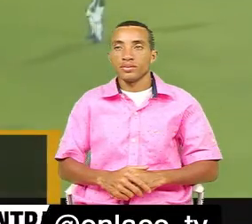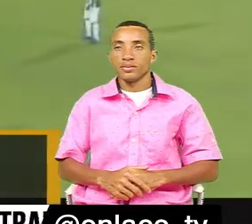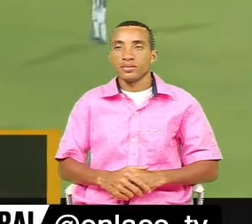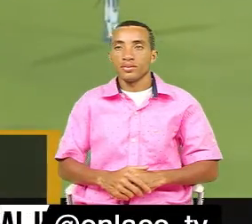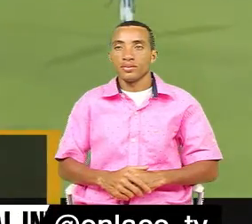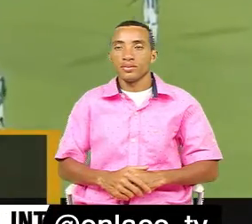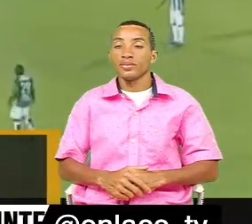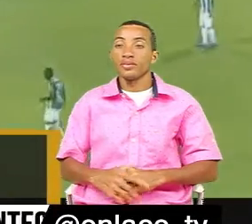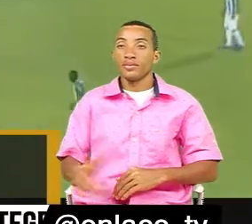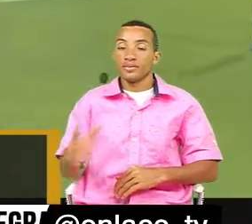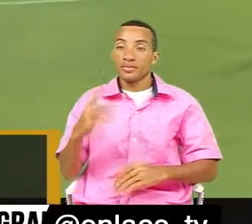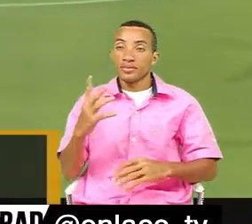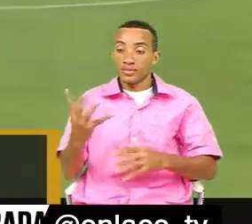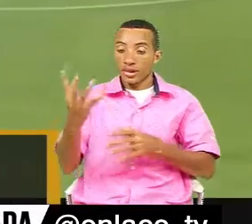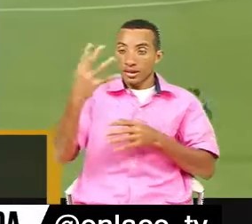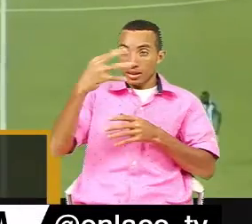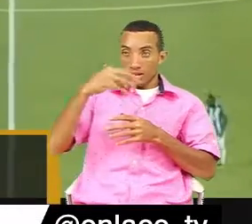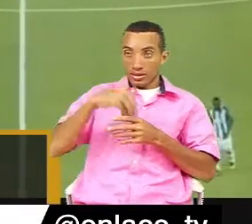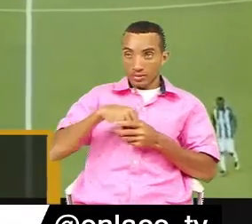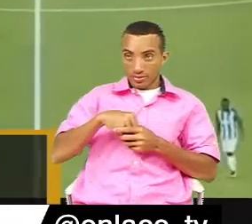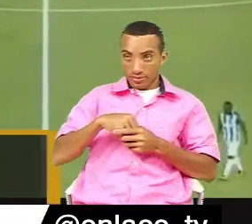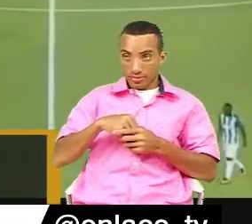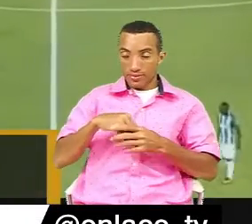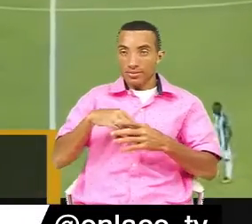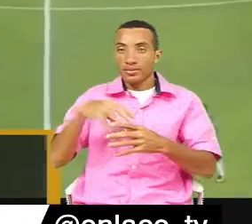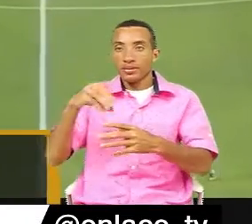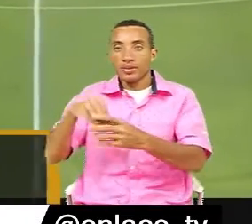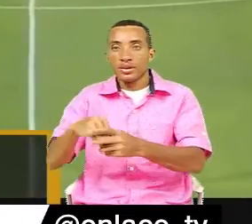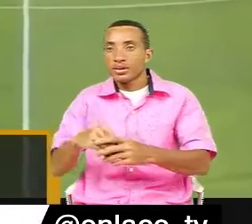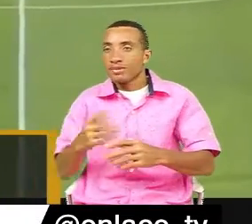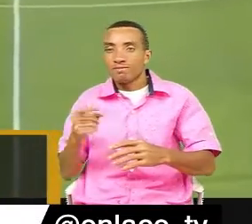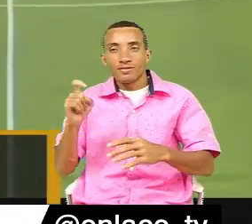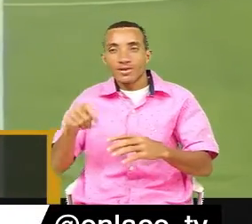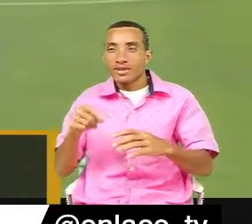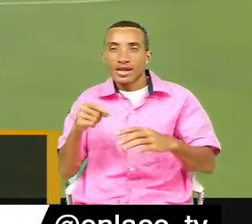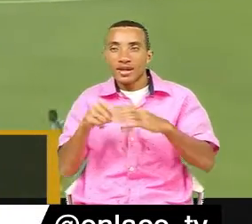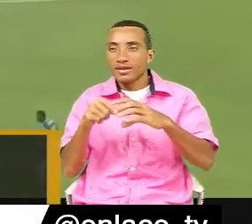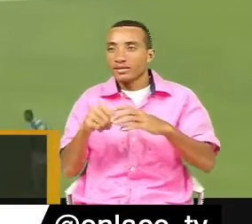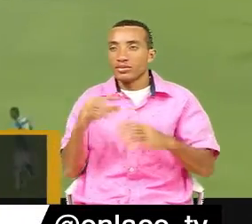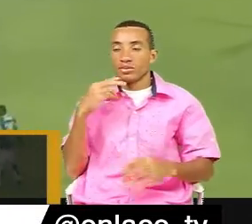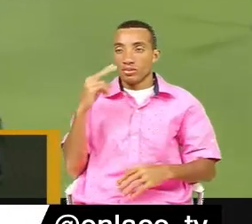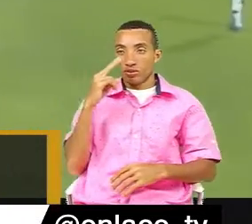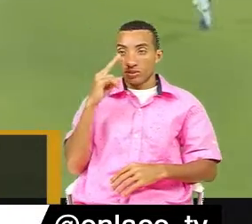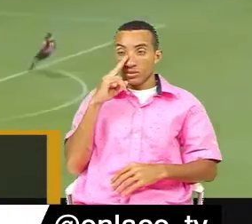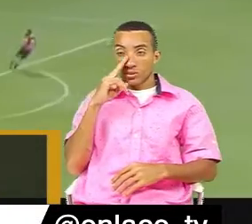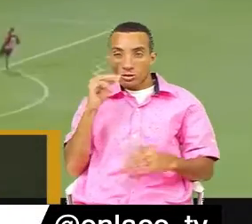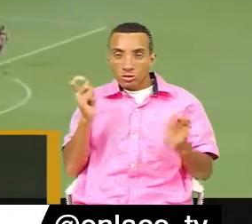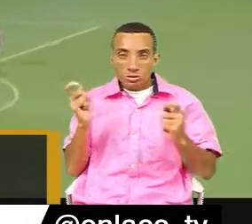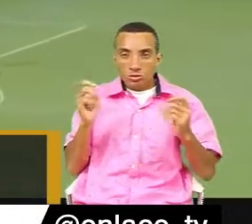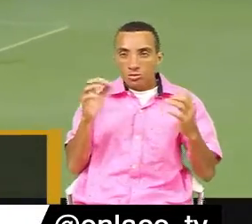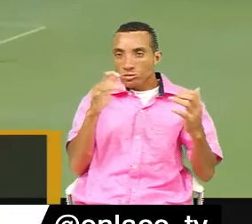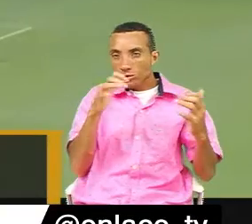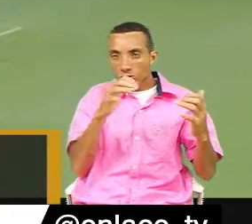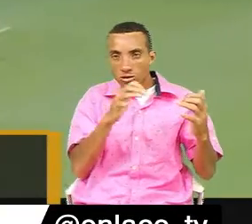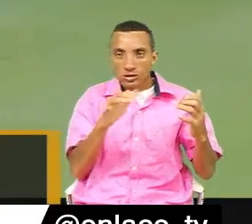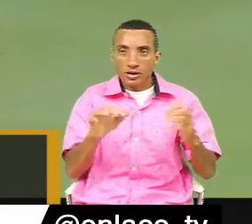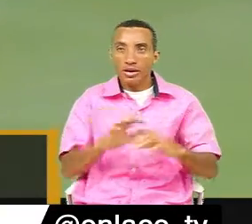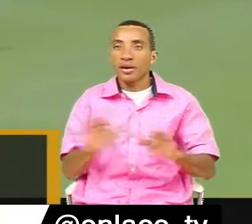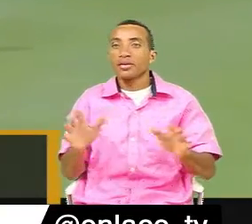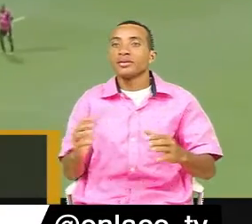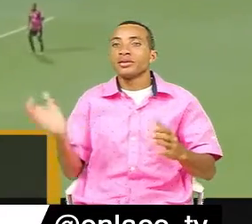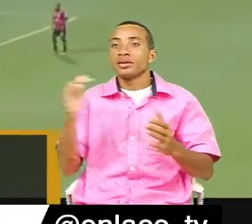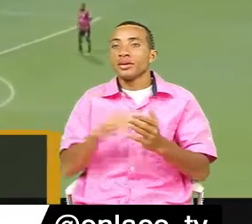Los visitantes, a pesar de que necesitaban el gol, no atacaban. Los verdes dominaban el juego. Durante el resto del compromiso hubo oportunidades